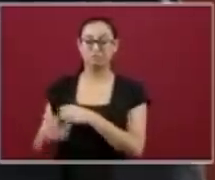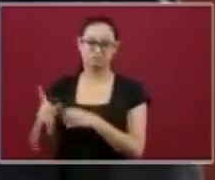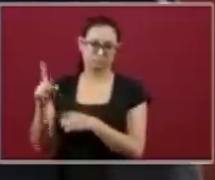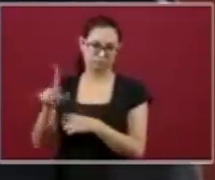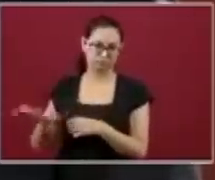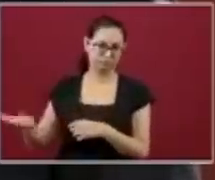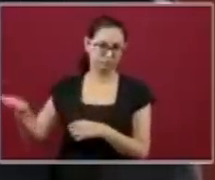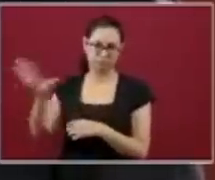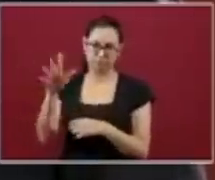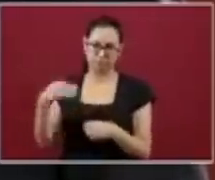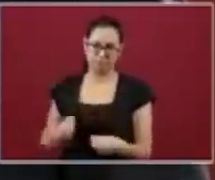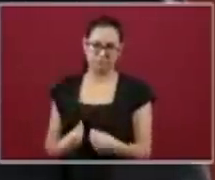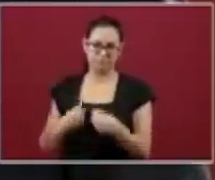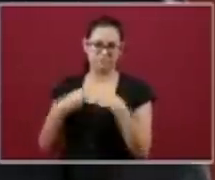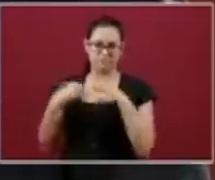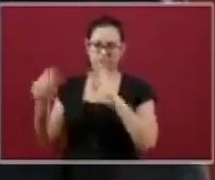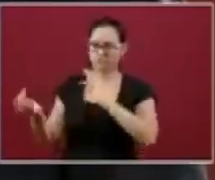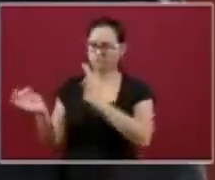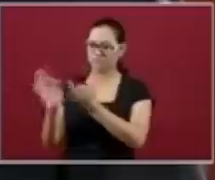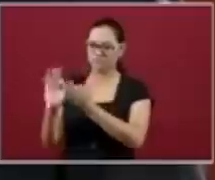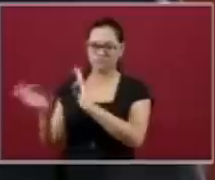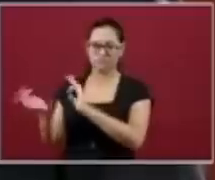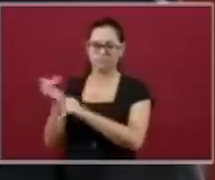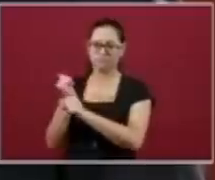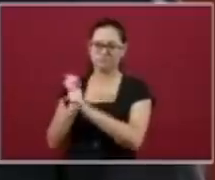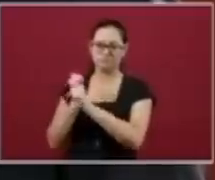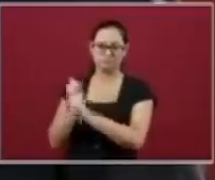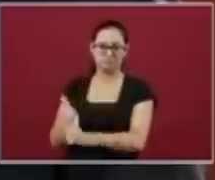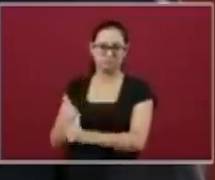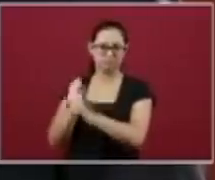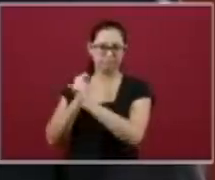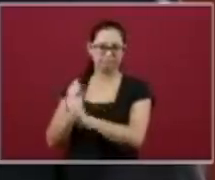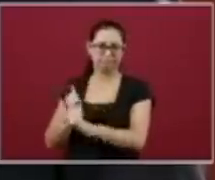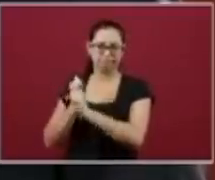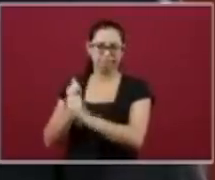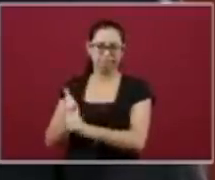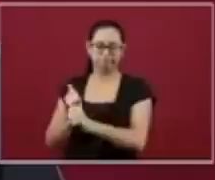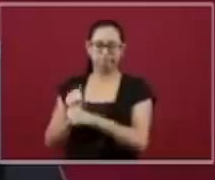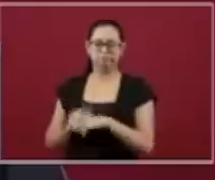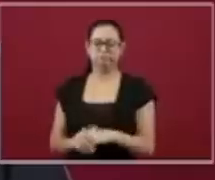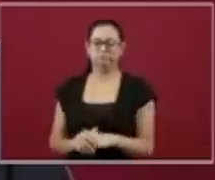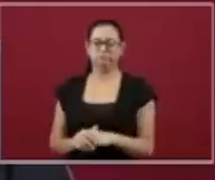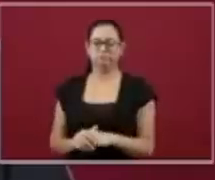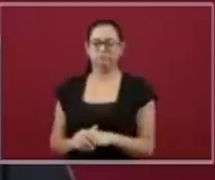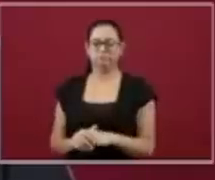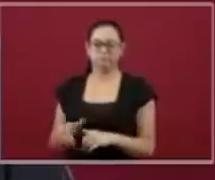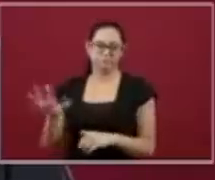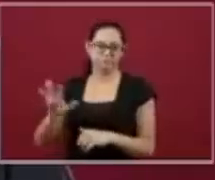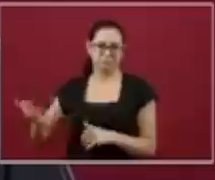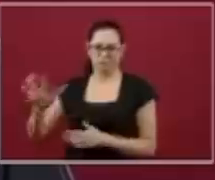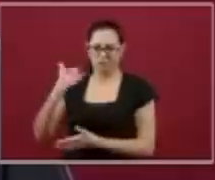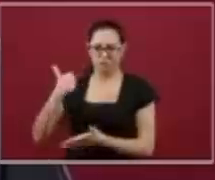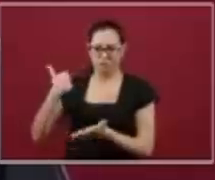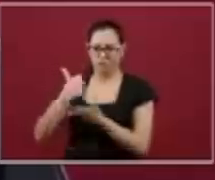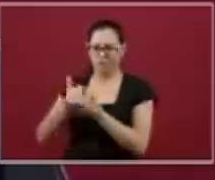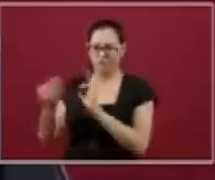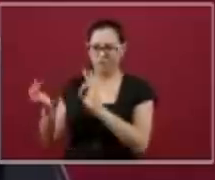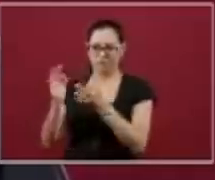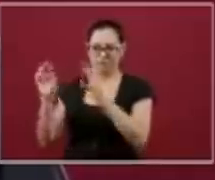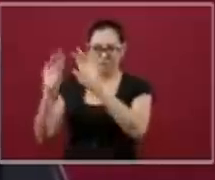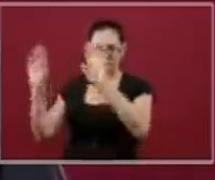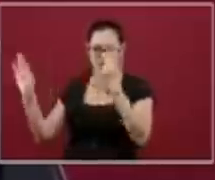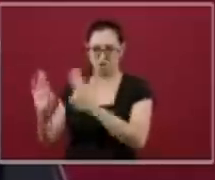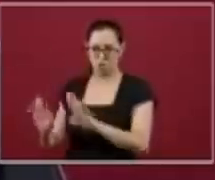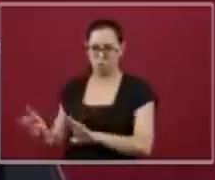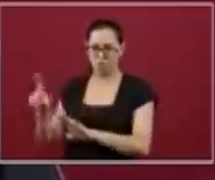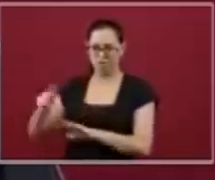padecido en Guadalajara y en la zona metropolitana de Guadalajara,